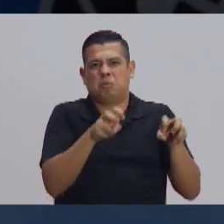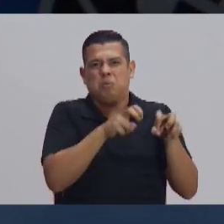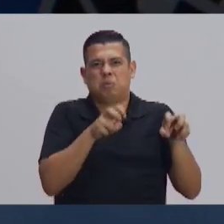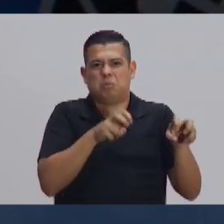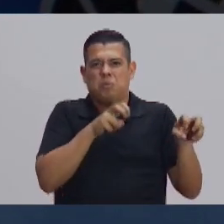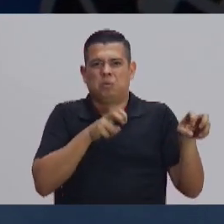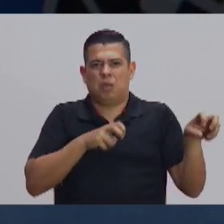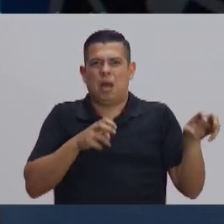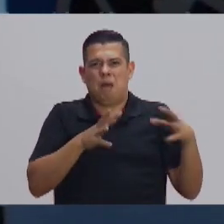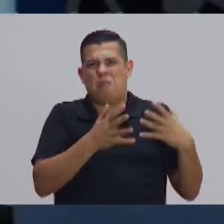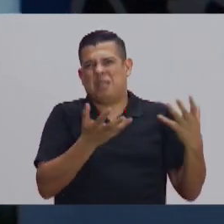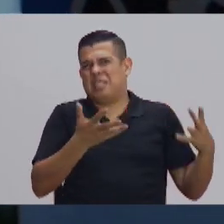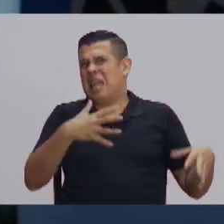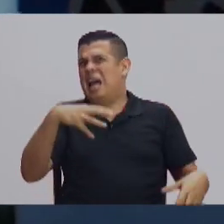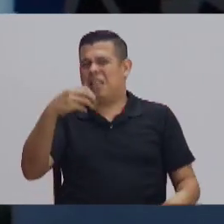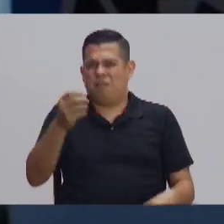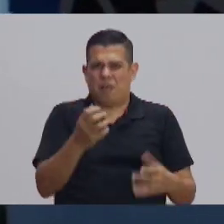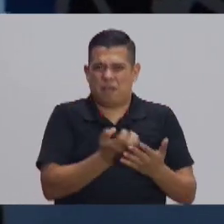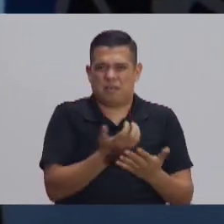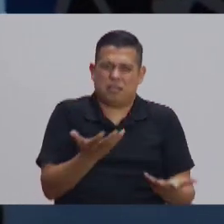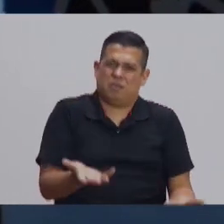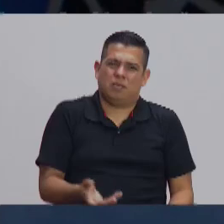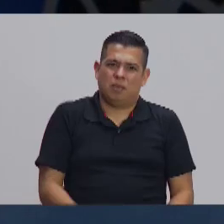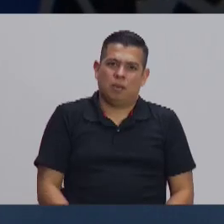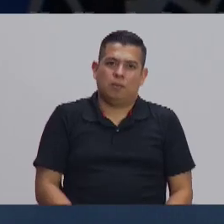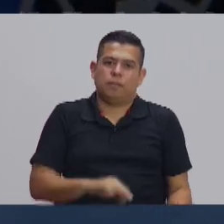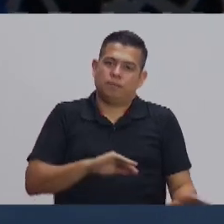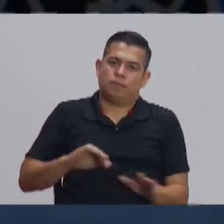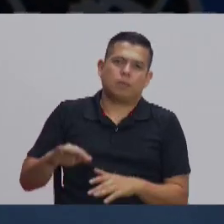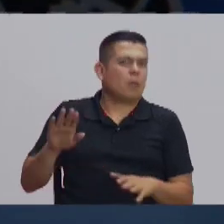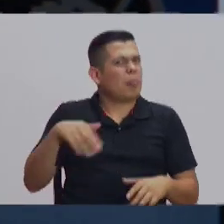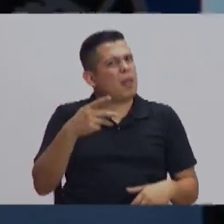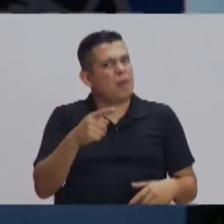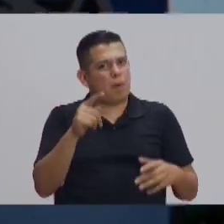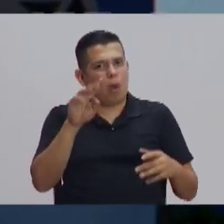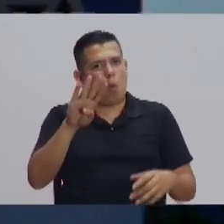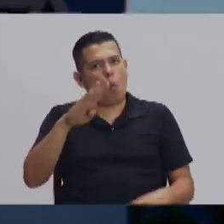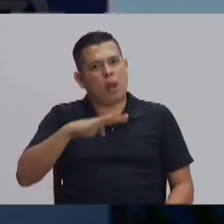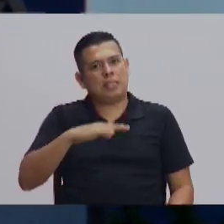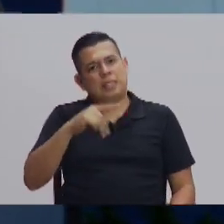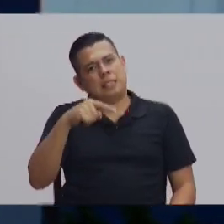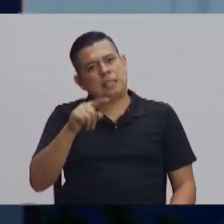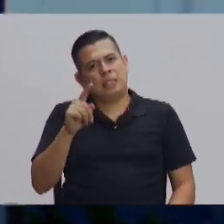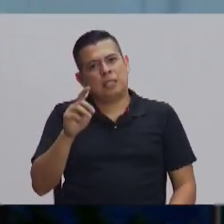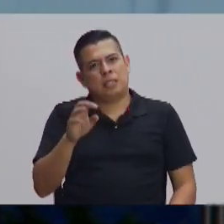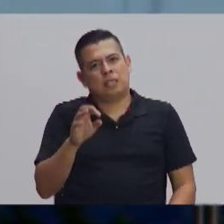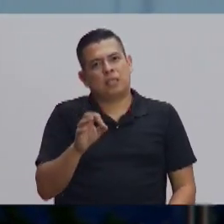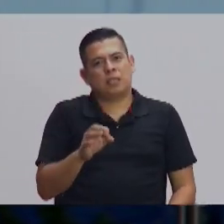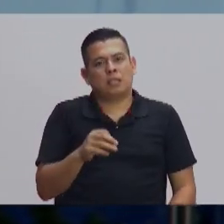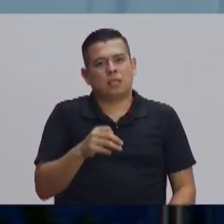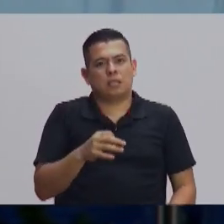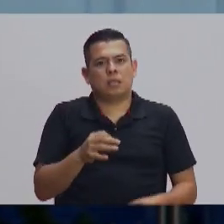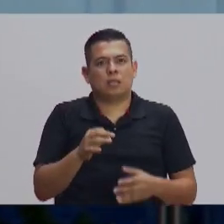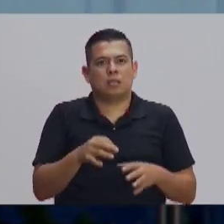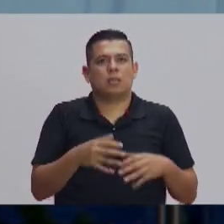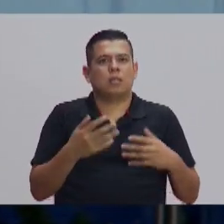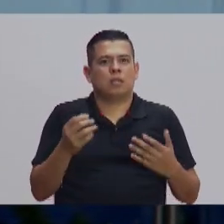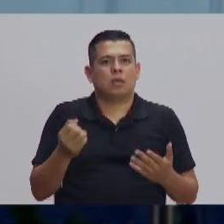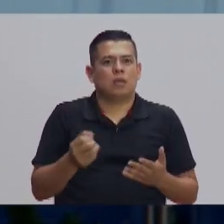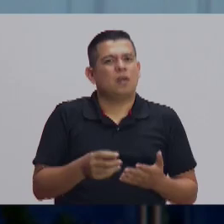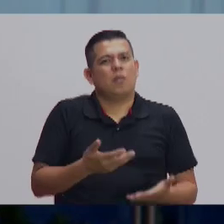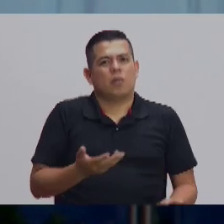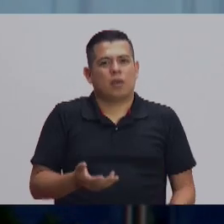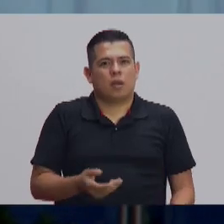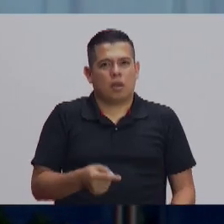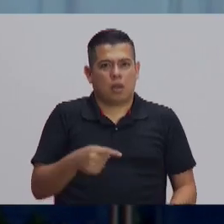notar que no va a ir tú mira vamos al culto y como el de las cuatro vamos a ver es el otro hay nombre sin